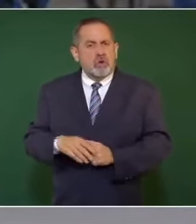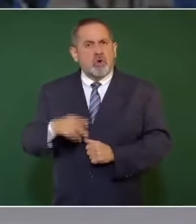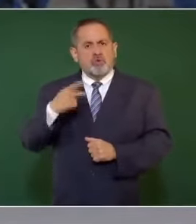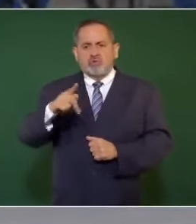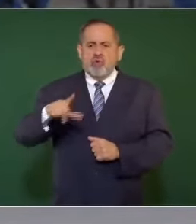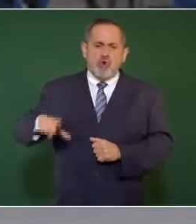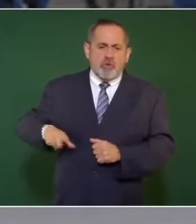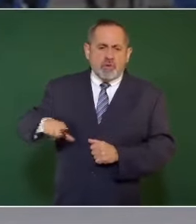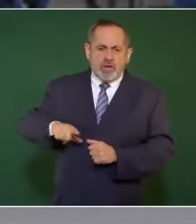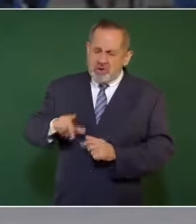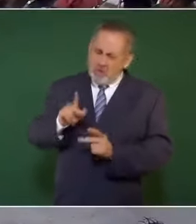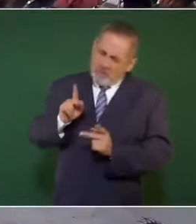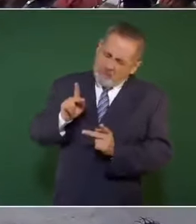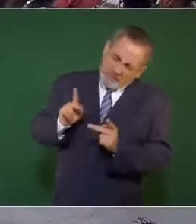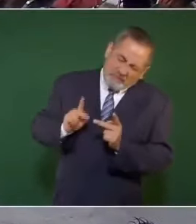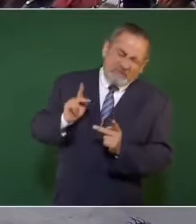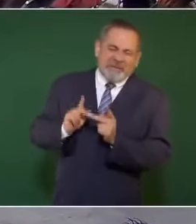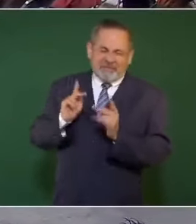gobierno es casi perfecto.